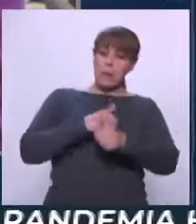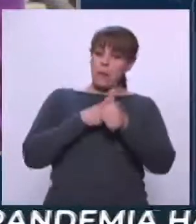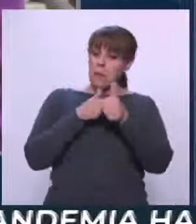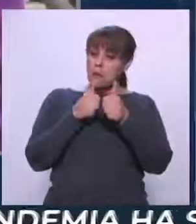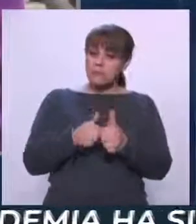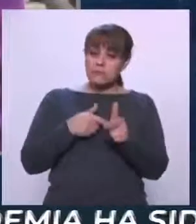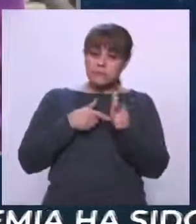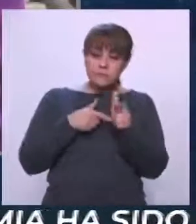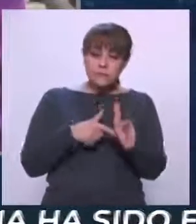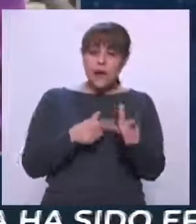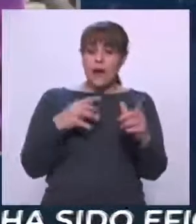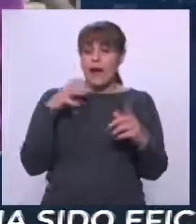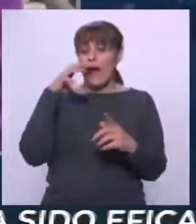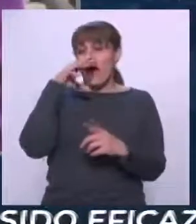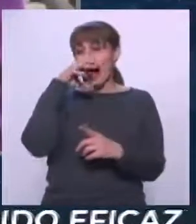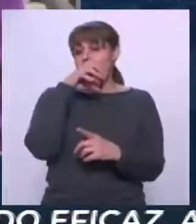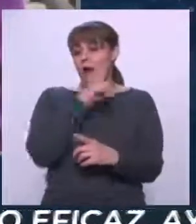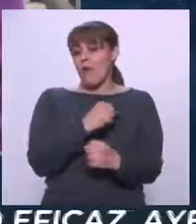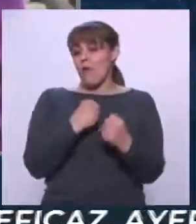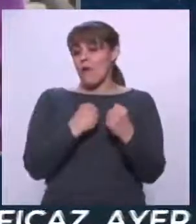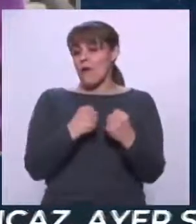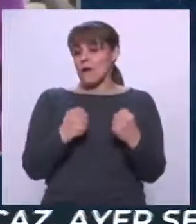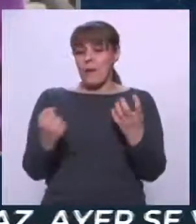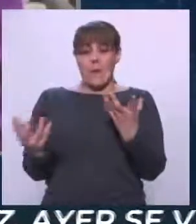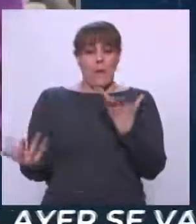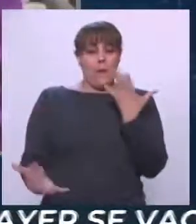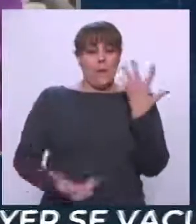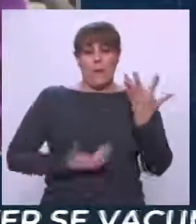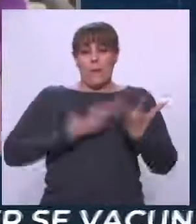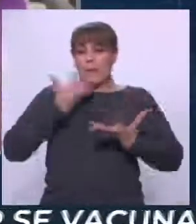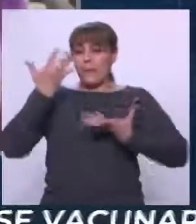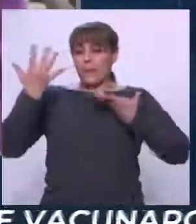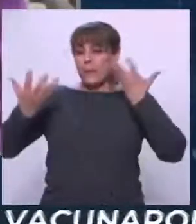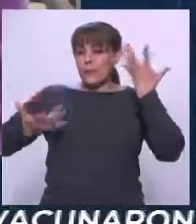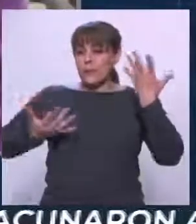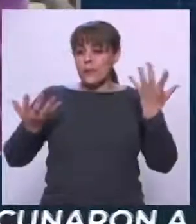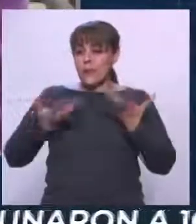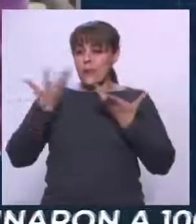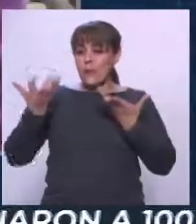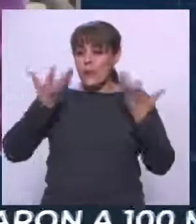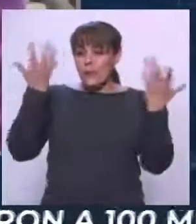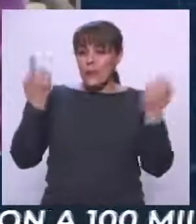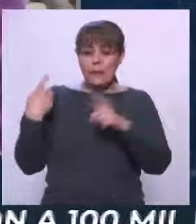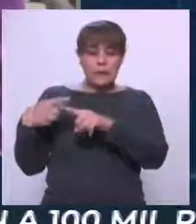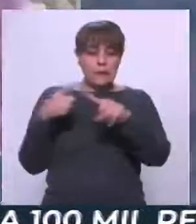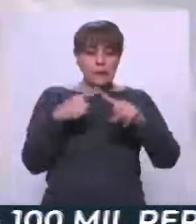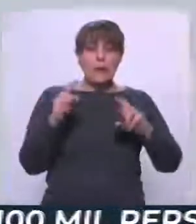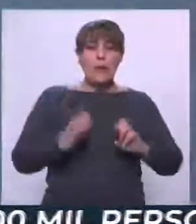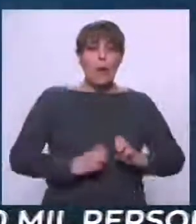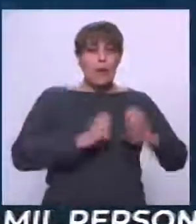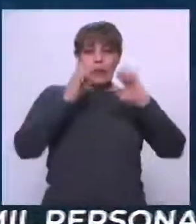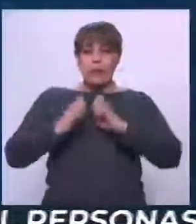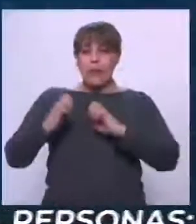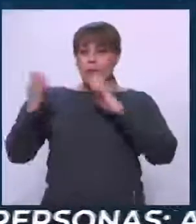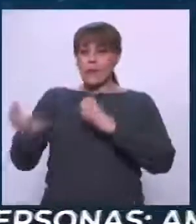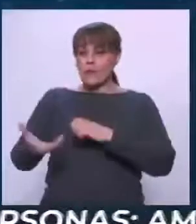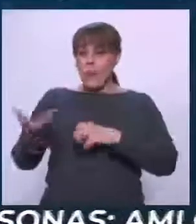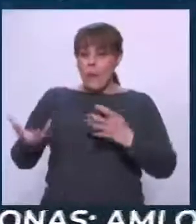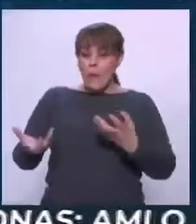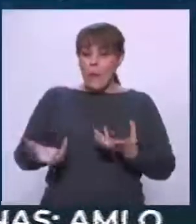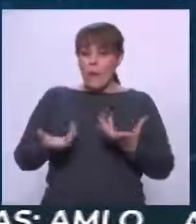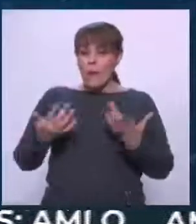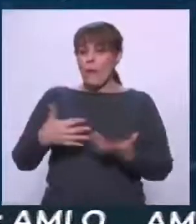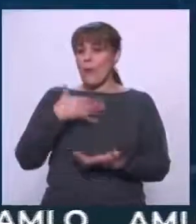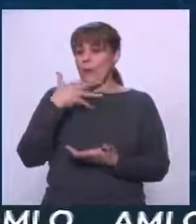un calor tremendo y en una polvareda tremenda, toda la que soltaba el edificio.